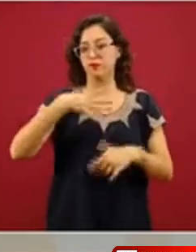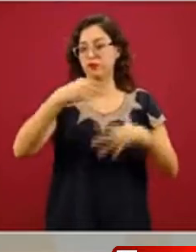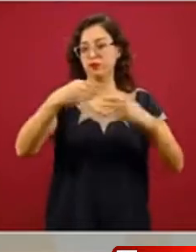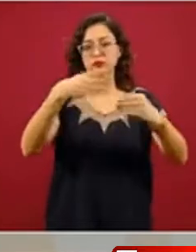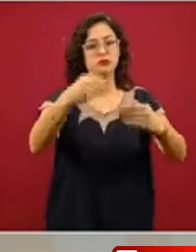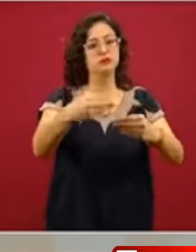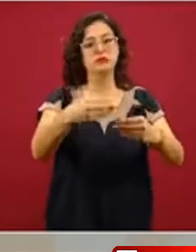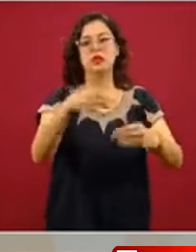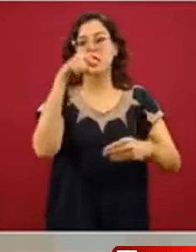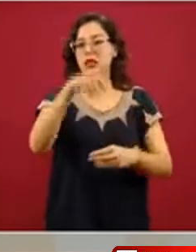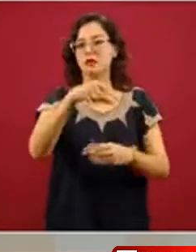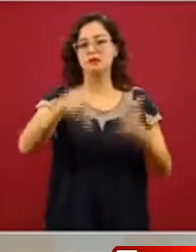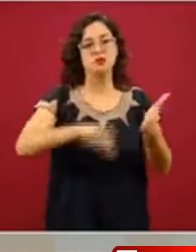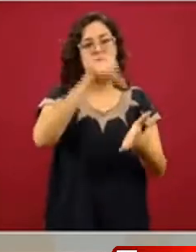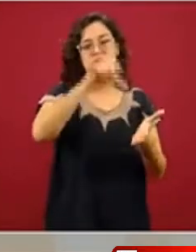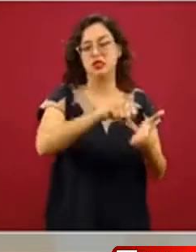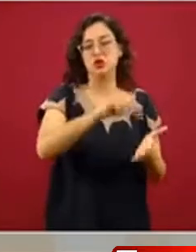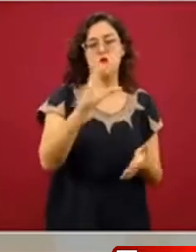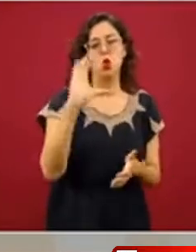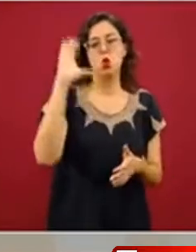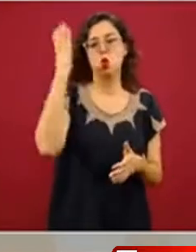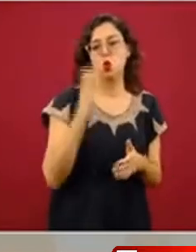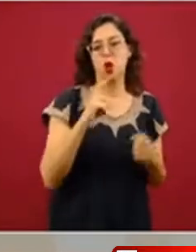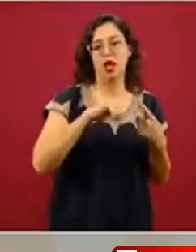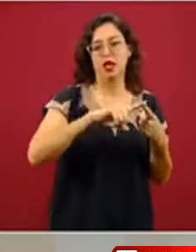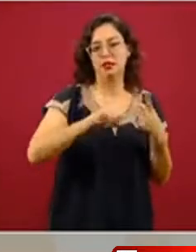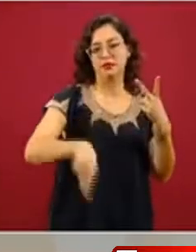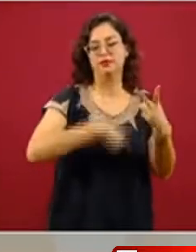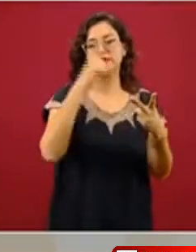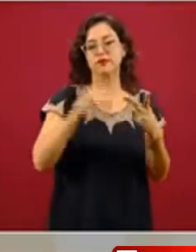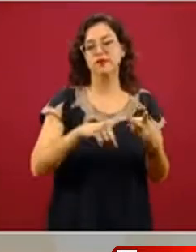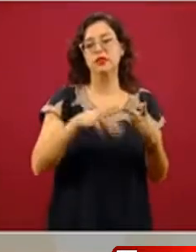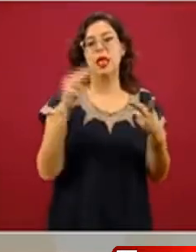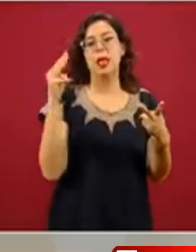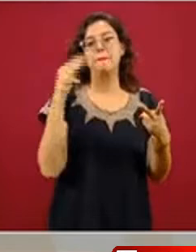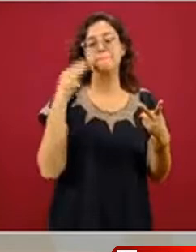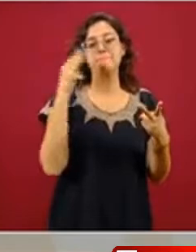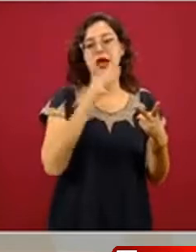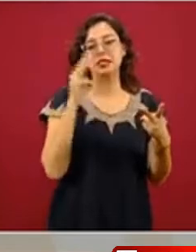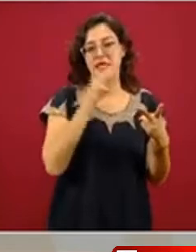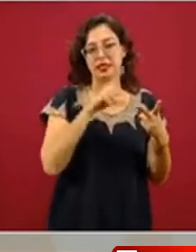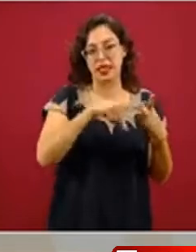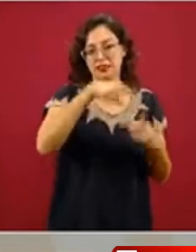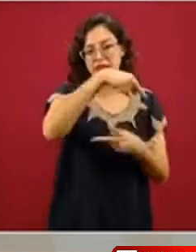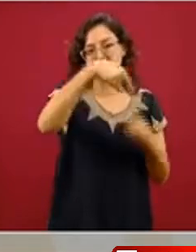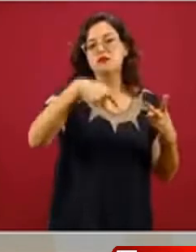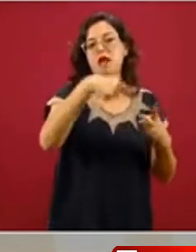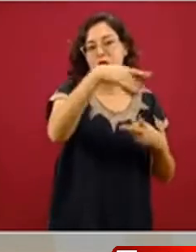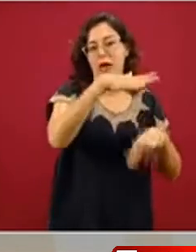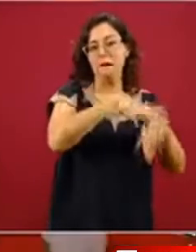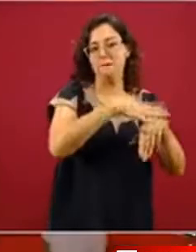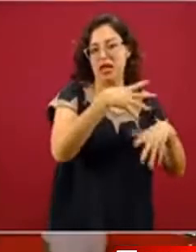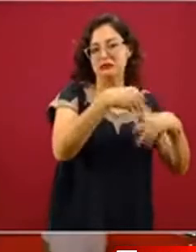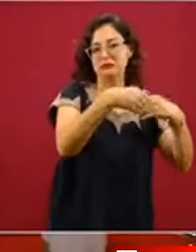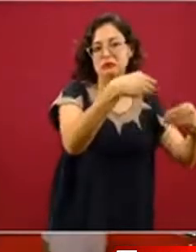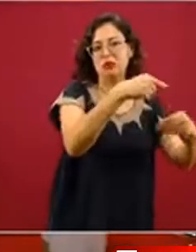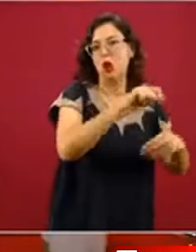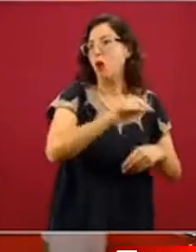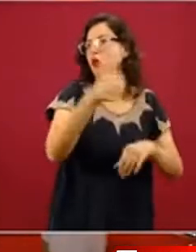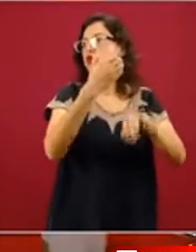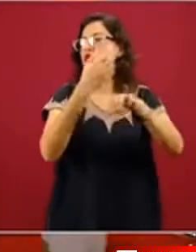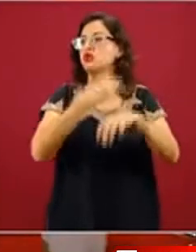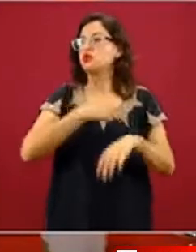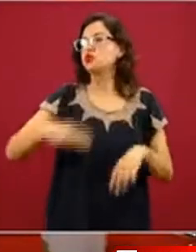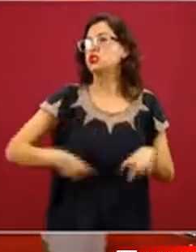concentrada en Culiacán y un poco en segundo plano Mazatlán, pero el resto del estado se encuentra